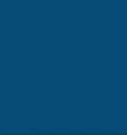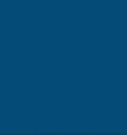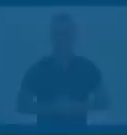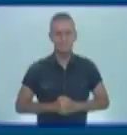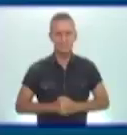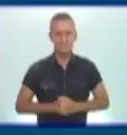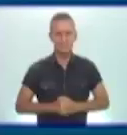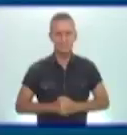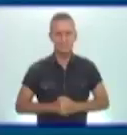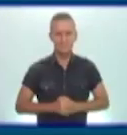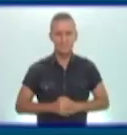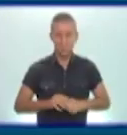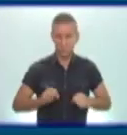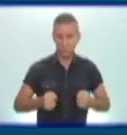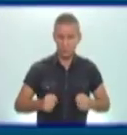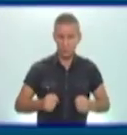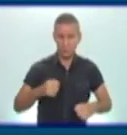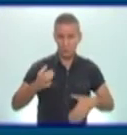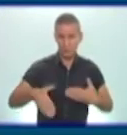Bien, controlemos la actividad.